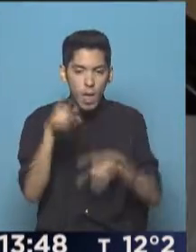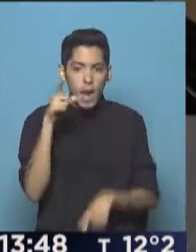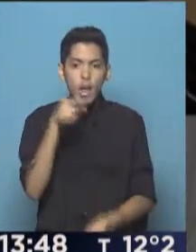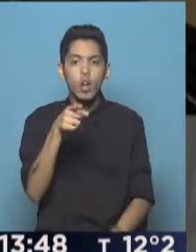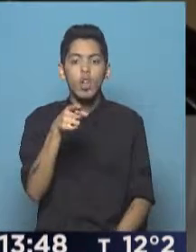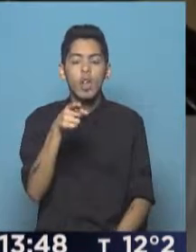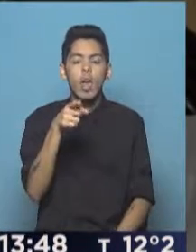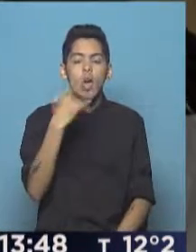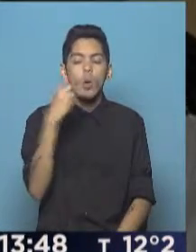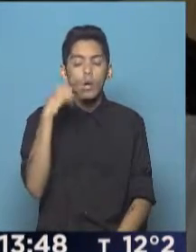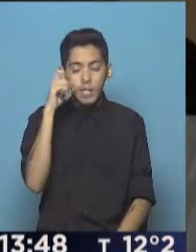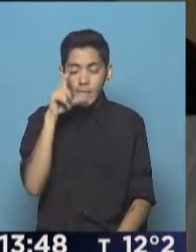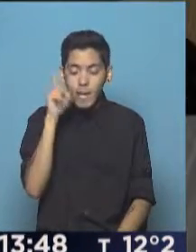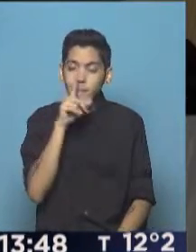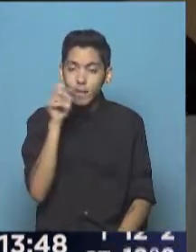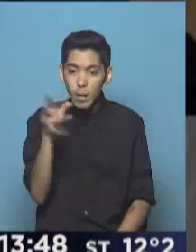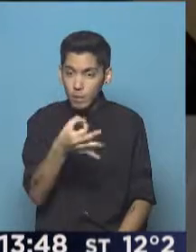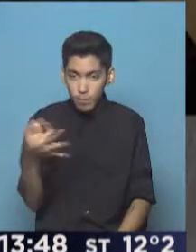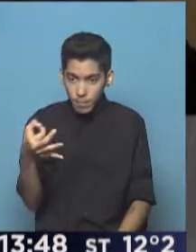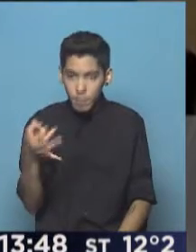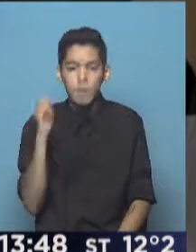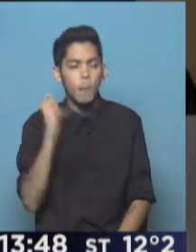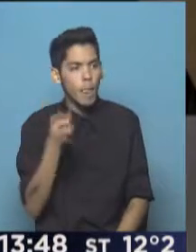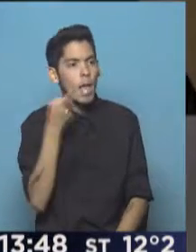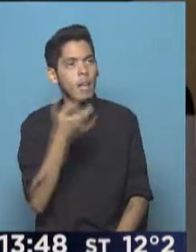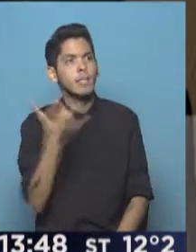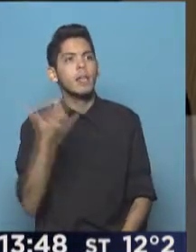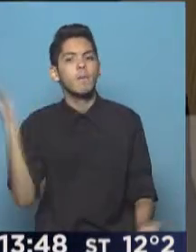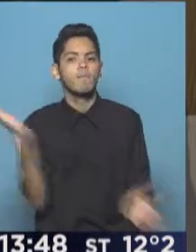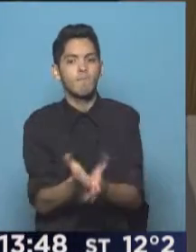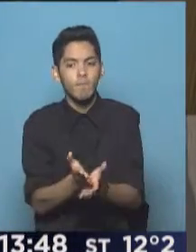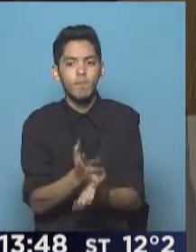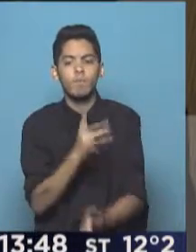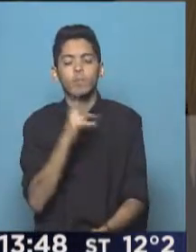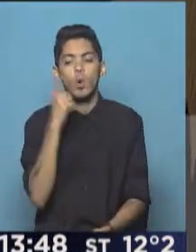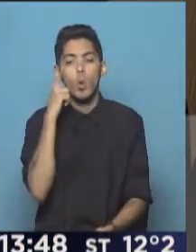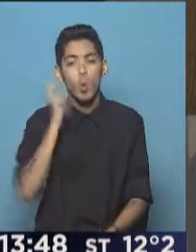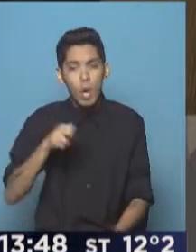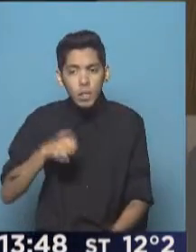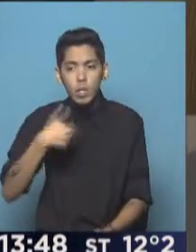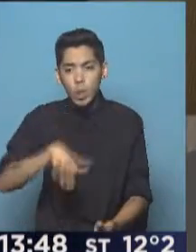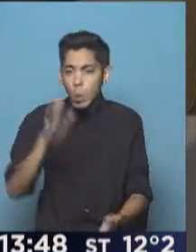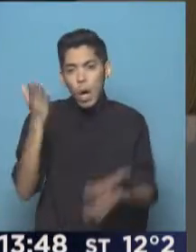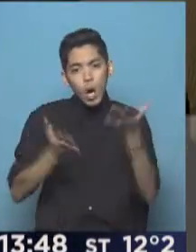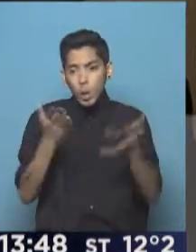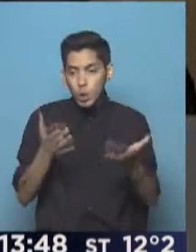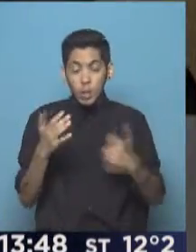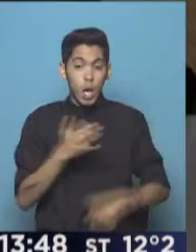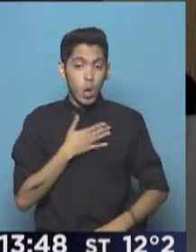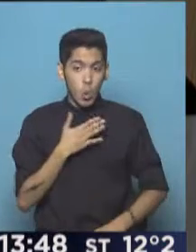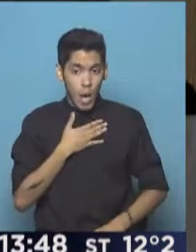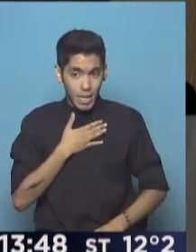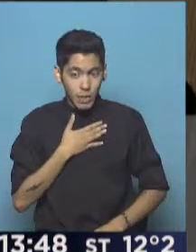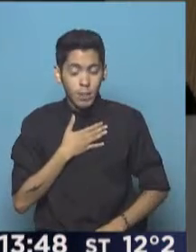Sí, él tiene una imputación, un juicio que llevará adelante la justicia. Nuestra